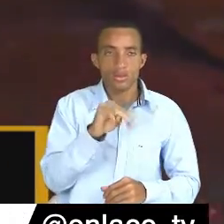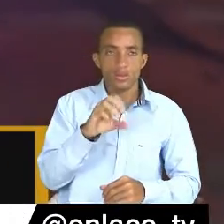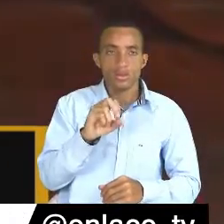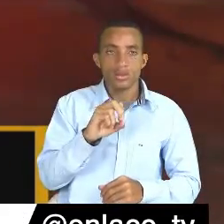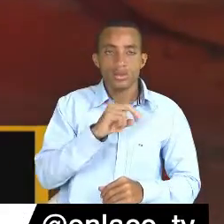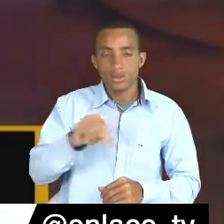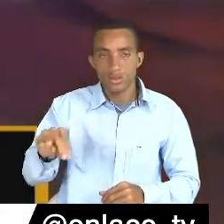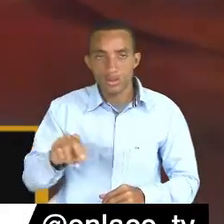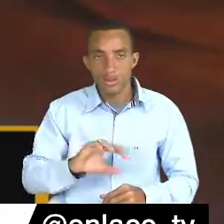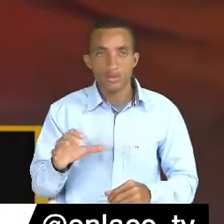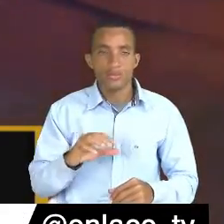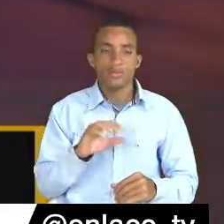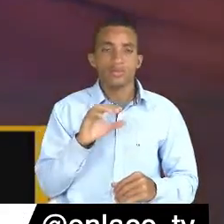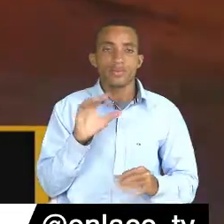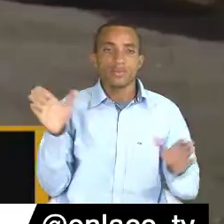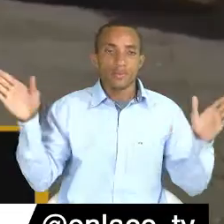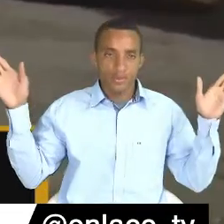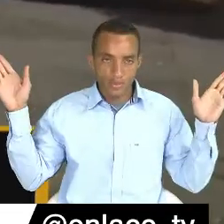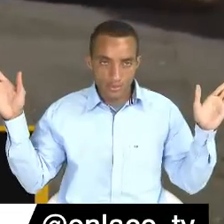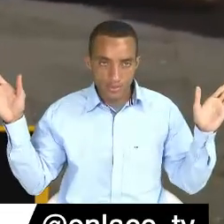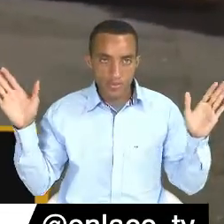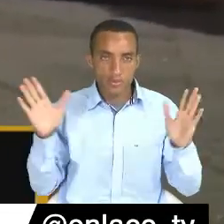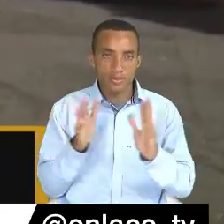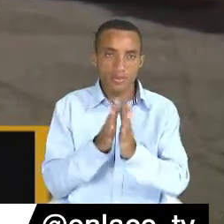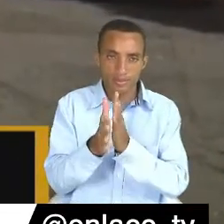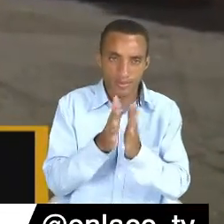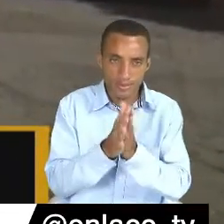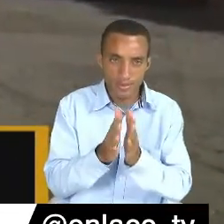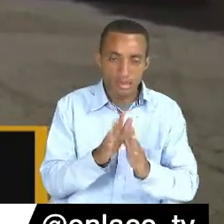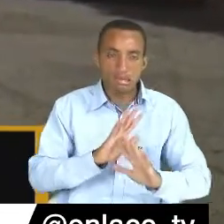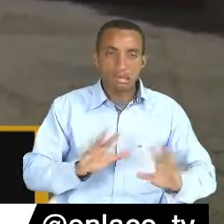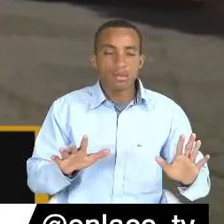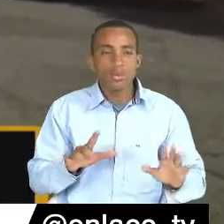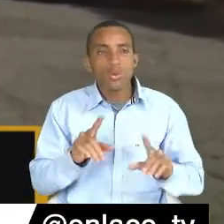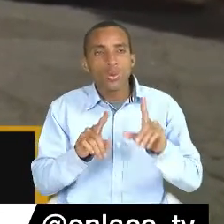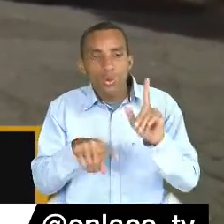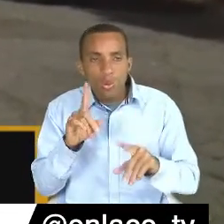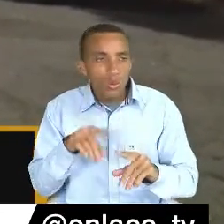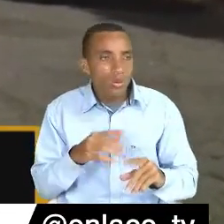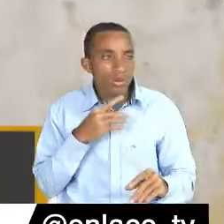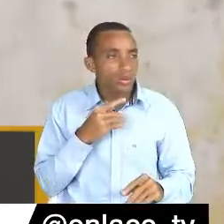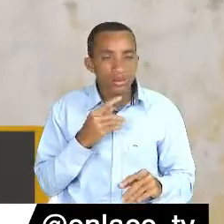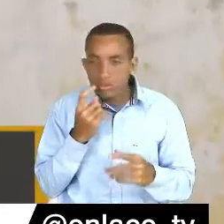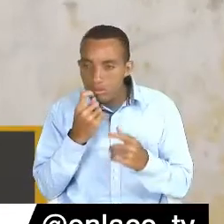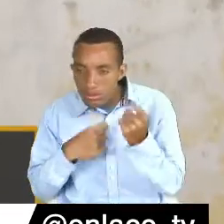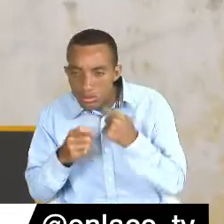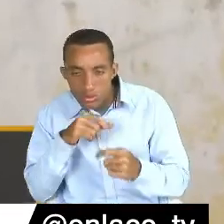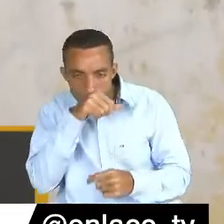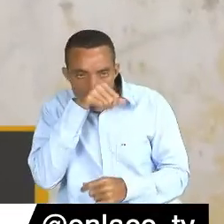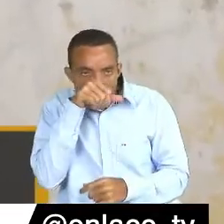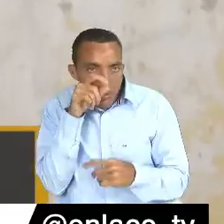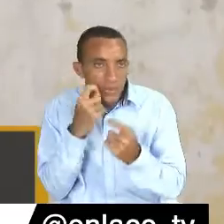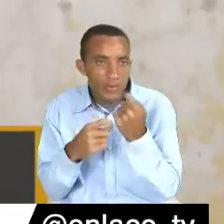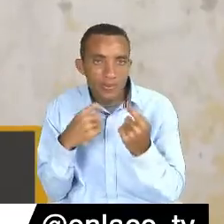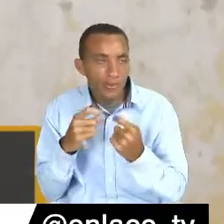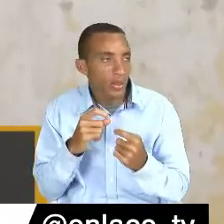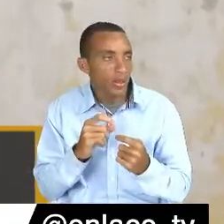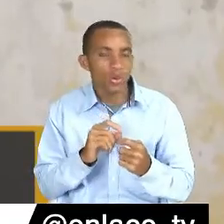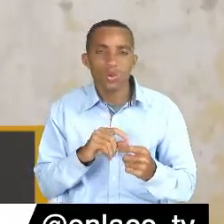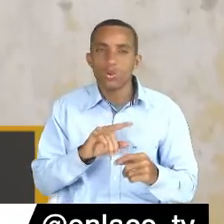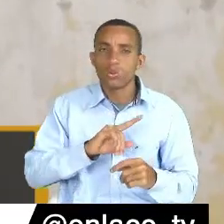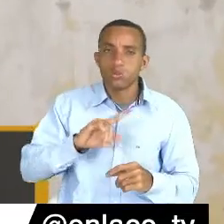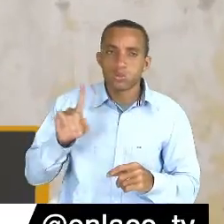uniformados de la policía patrullarán para evitar la consecución de robos, crímenes y venta de alucinógenos. Se ha dispuesto de un personal que está saliendo